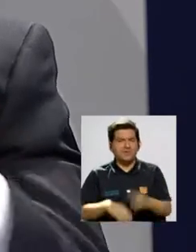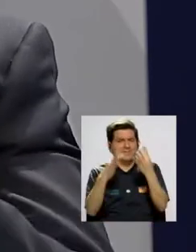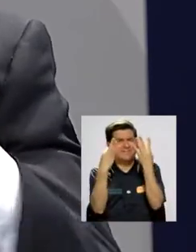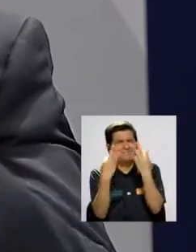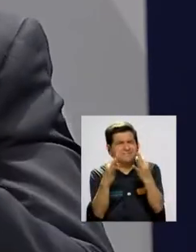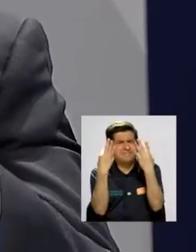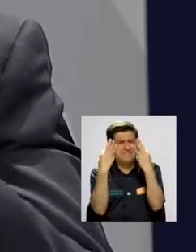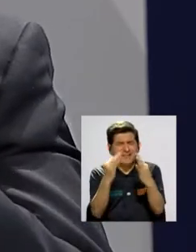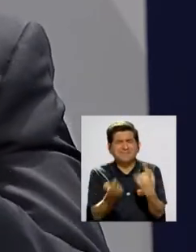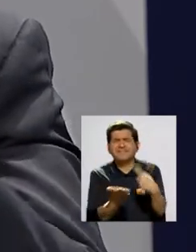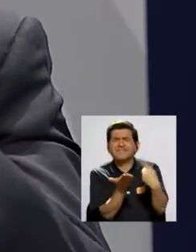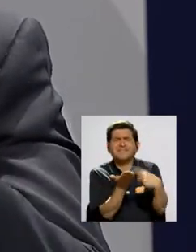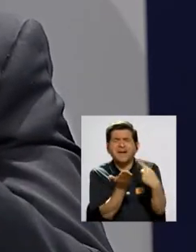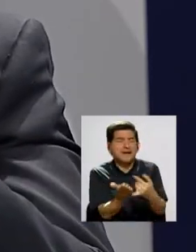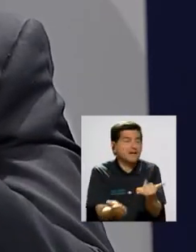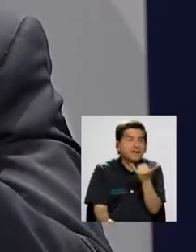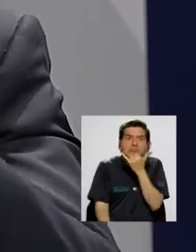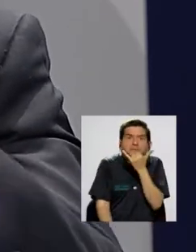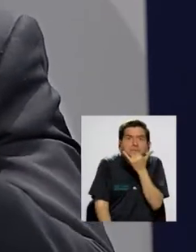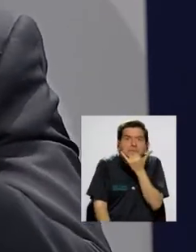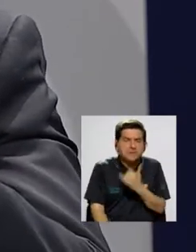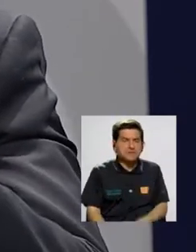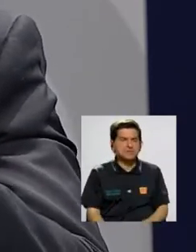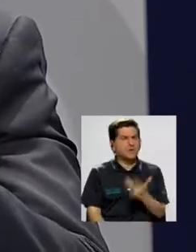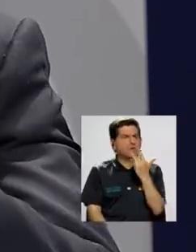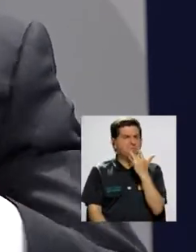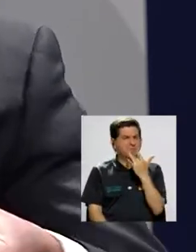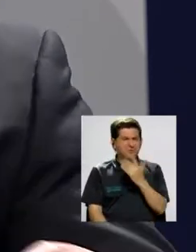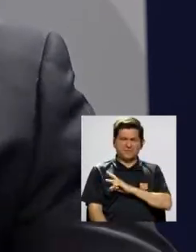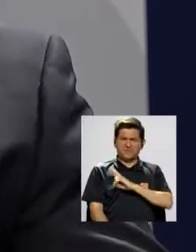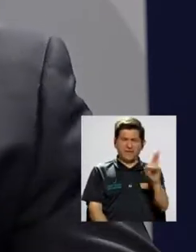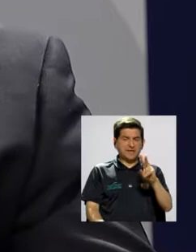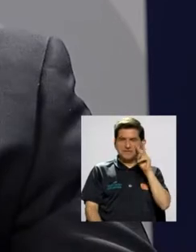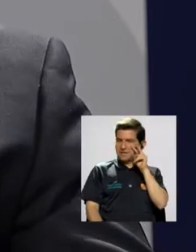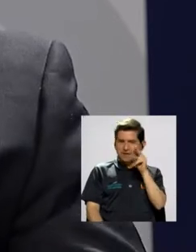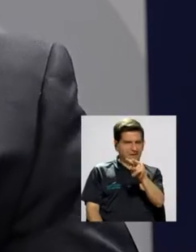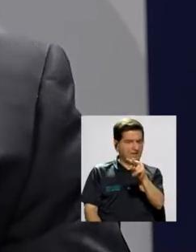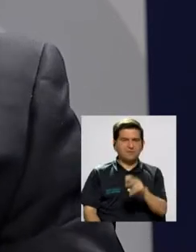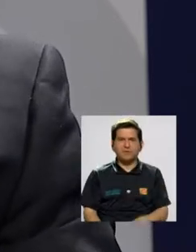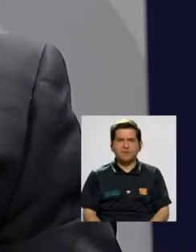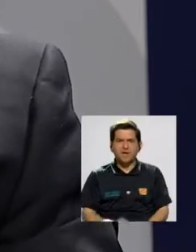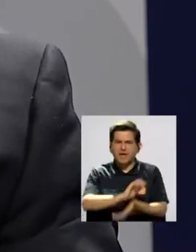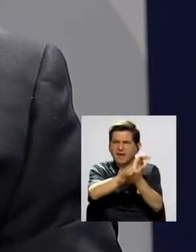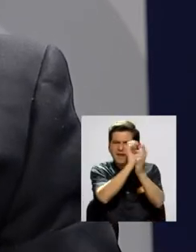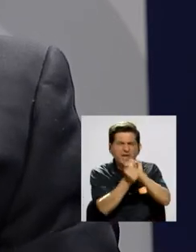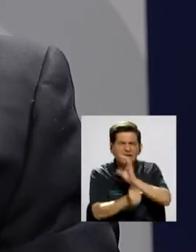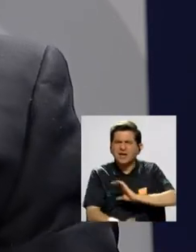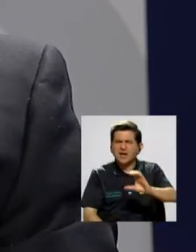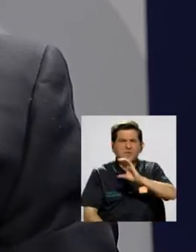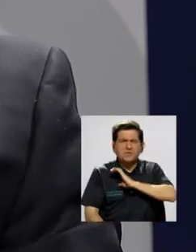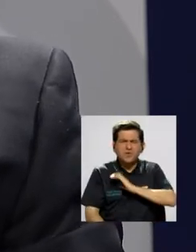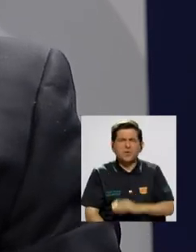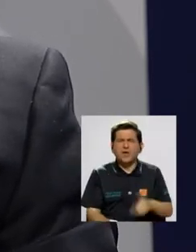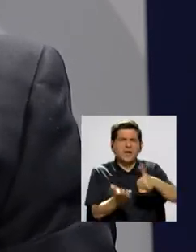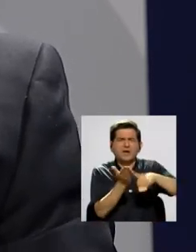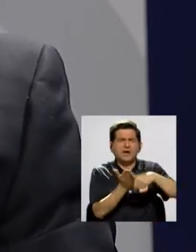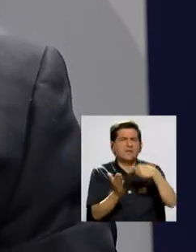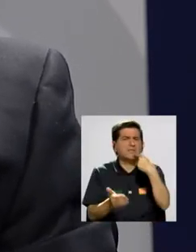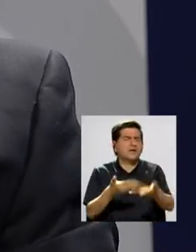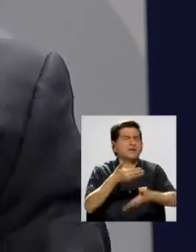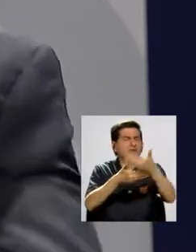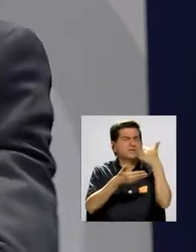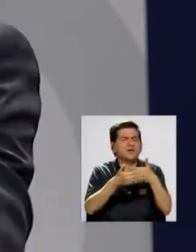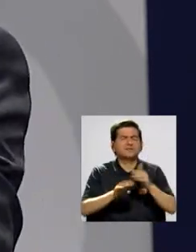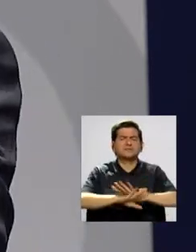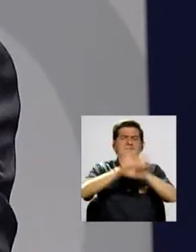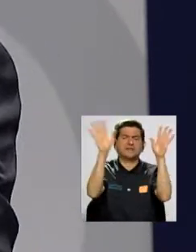de quedarnos a discutir qué pasó con las preferencias religiosas sin volver a ver ¿qué cambió en ese comportamiento electoral que vos estás señalando? Sí, claramente.